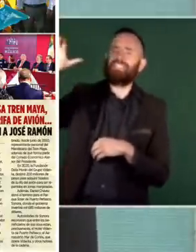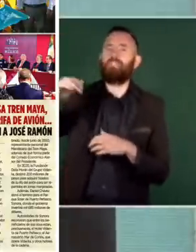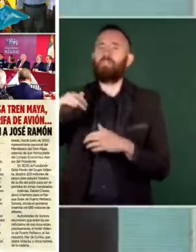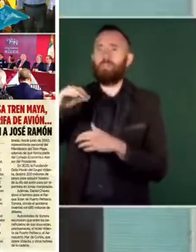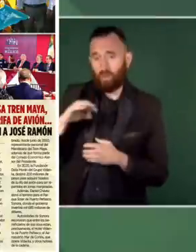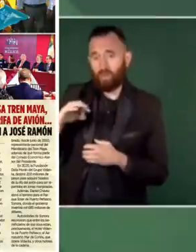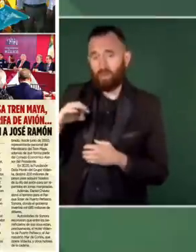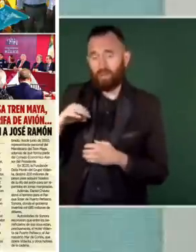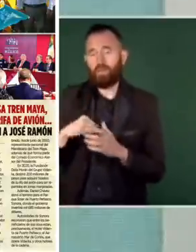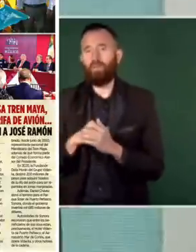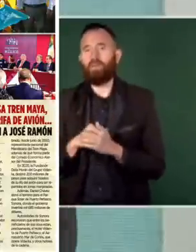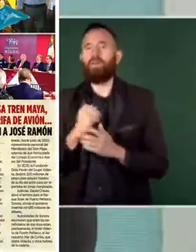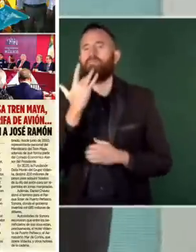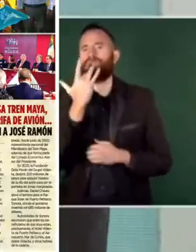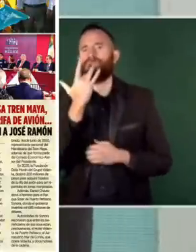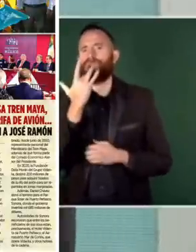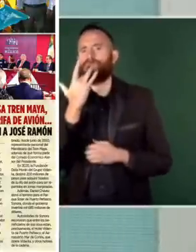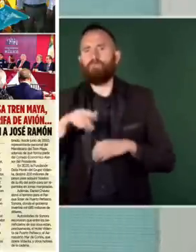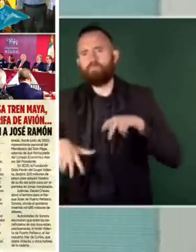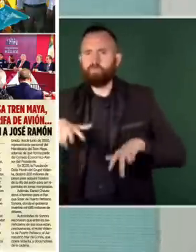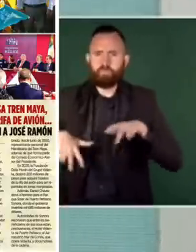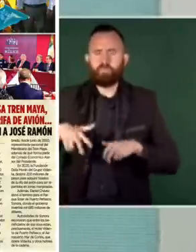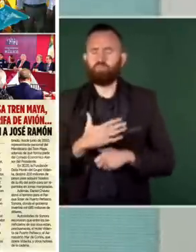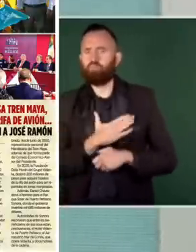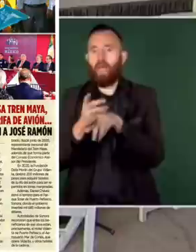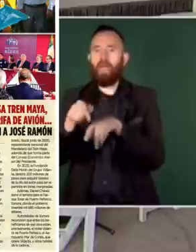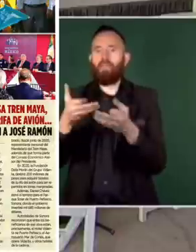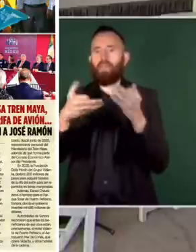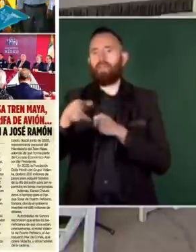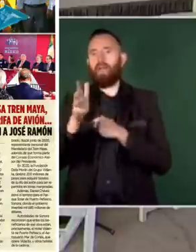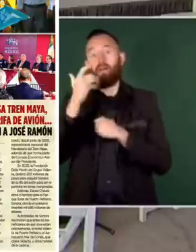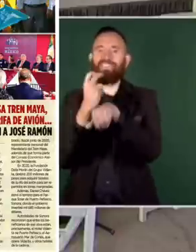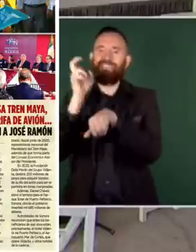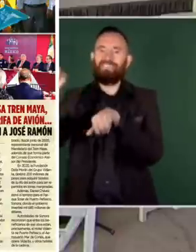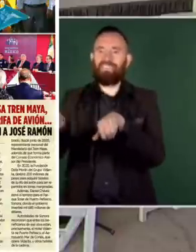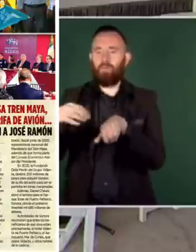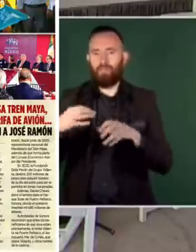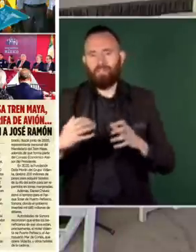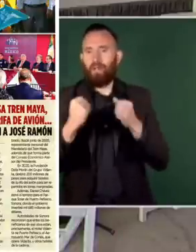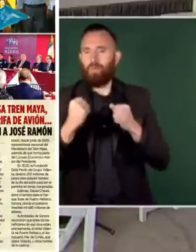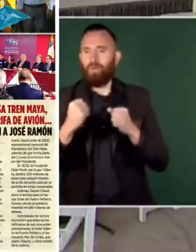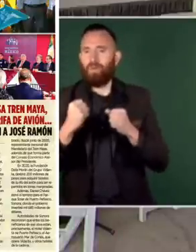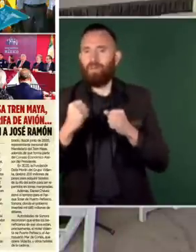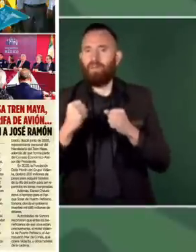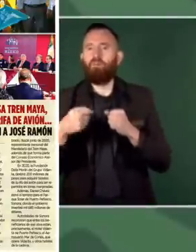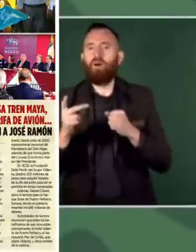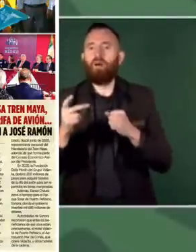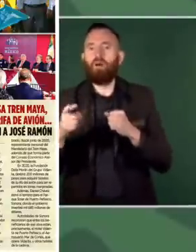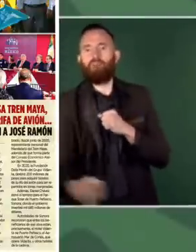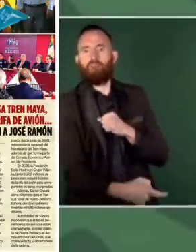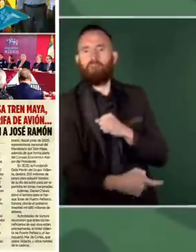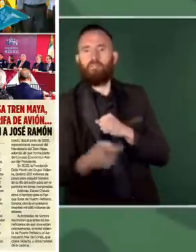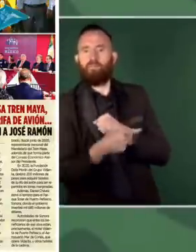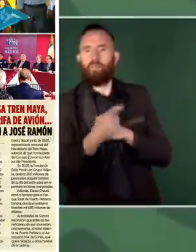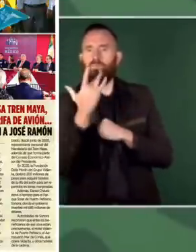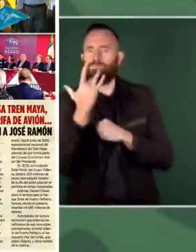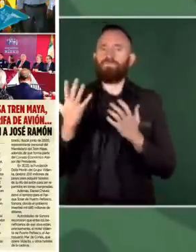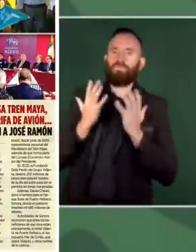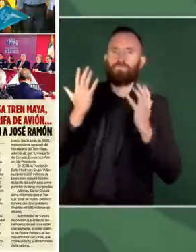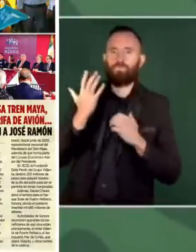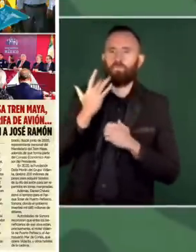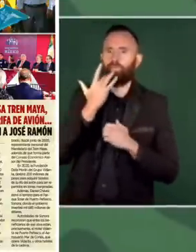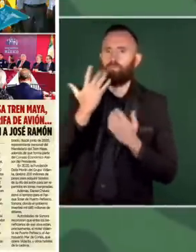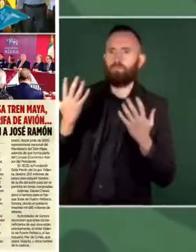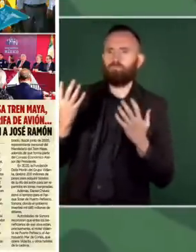ayúdame, no seas malo. Y el sapo, buena gente, dice: está bien. El alacrán a salvo lo pica. Y le dice el sapo: